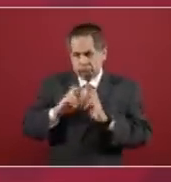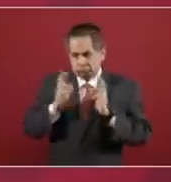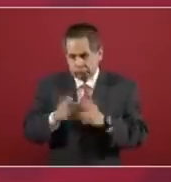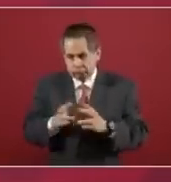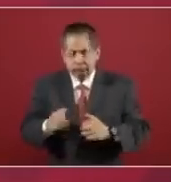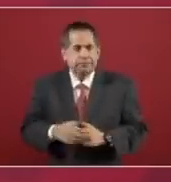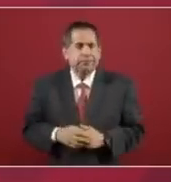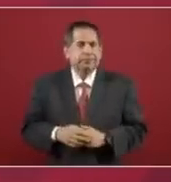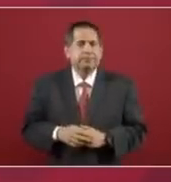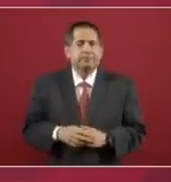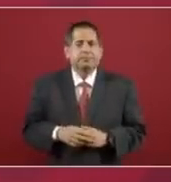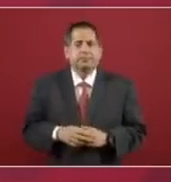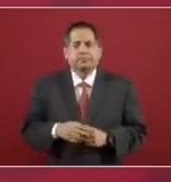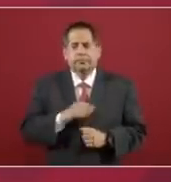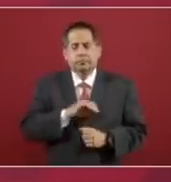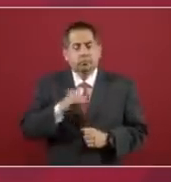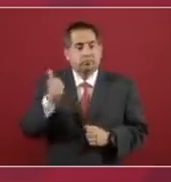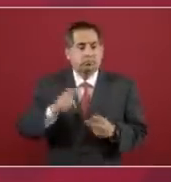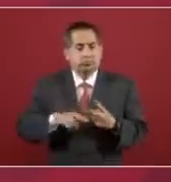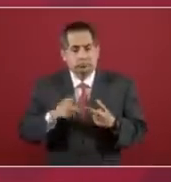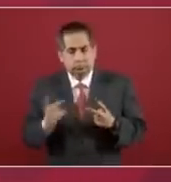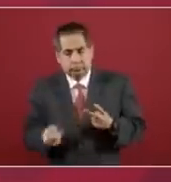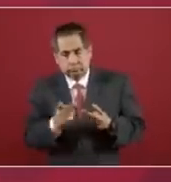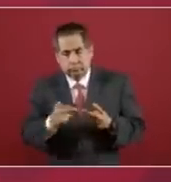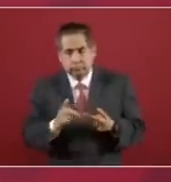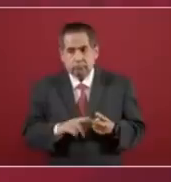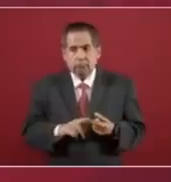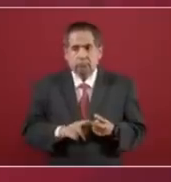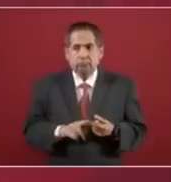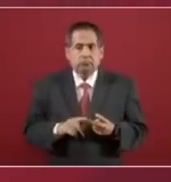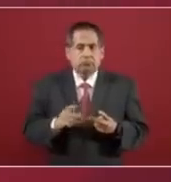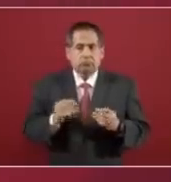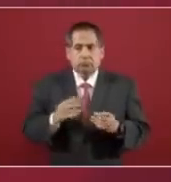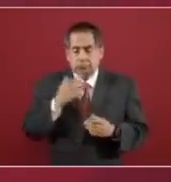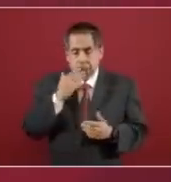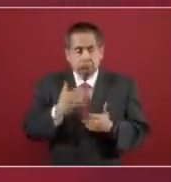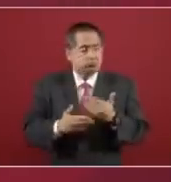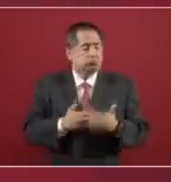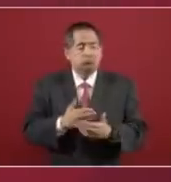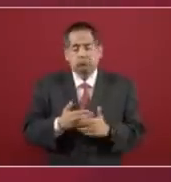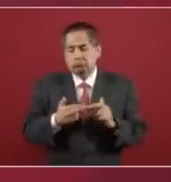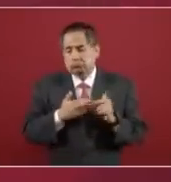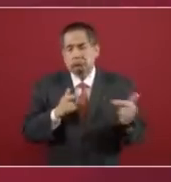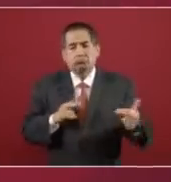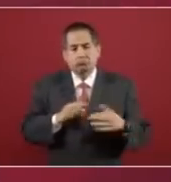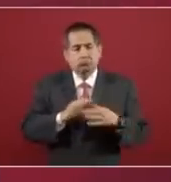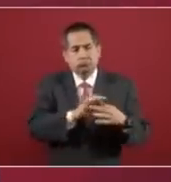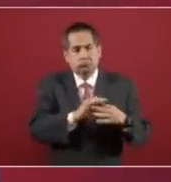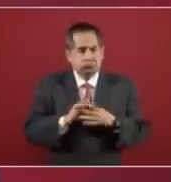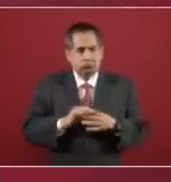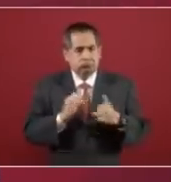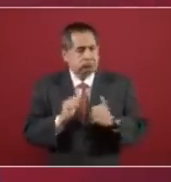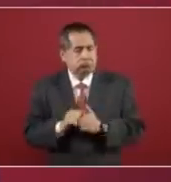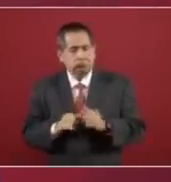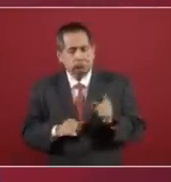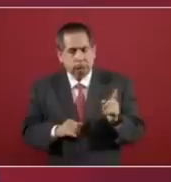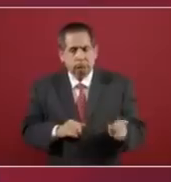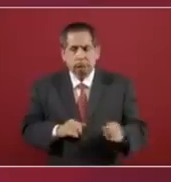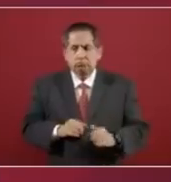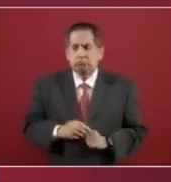de la otra pregunta llevamos muy buena relación com